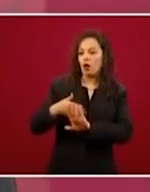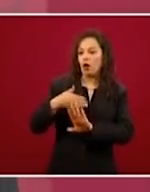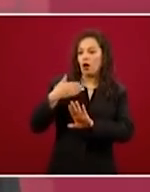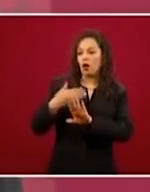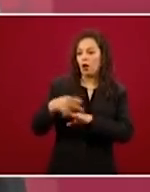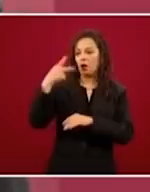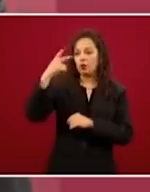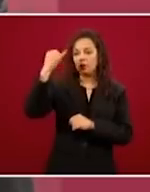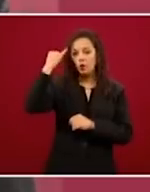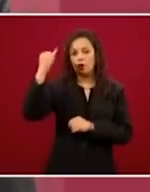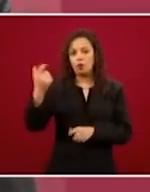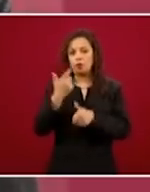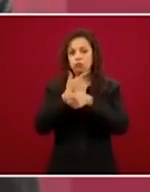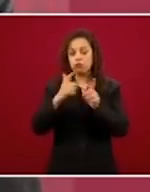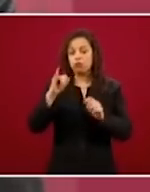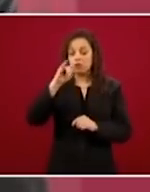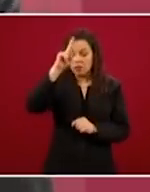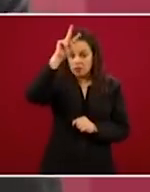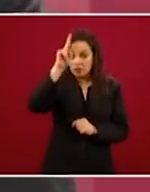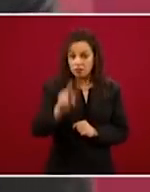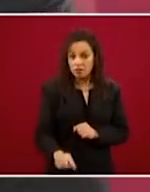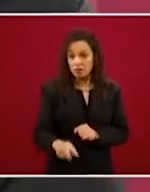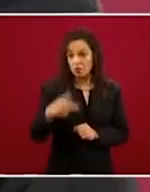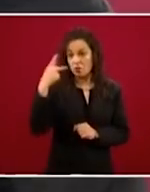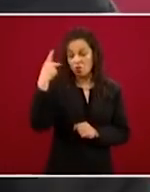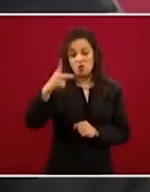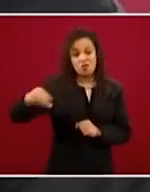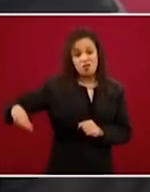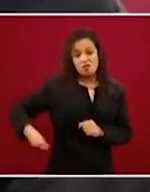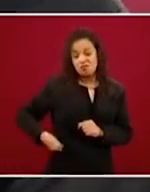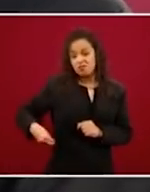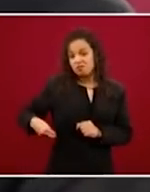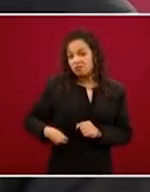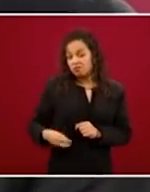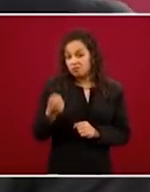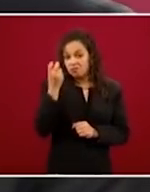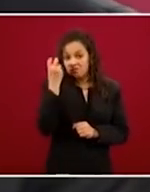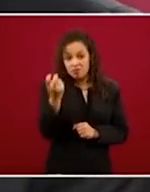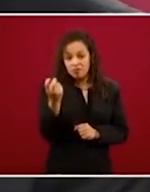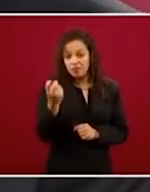si es por culpa del neoliberalismo